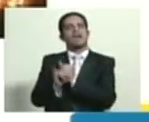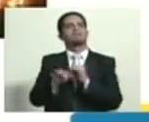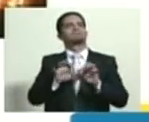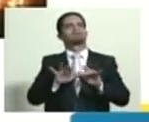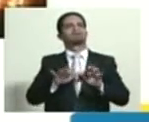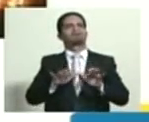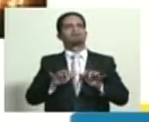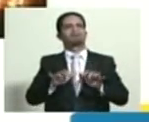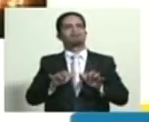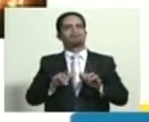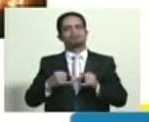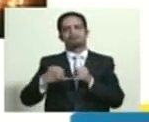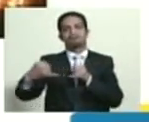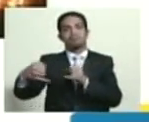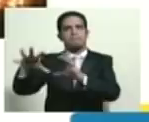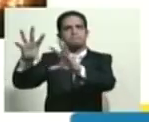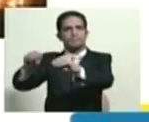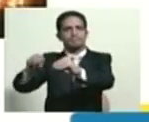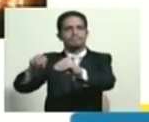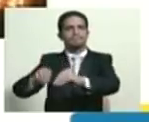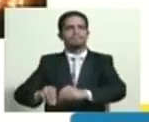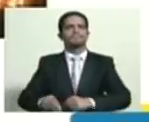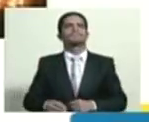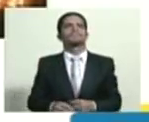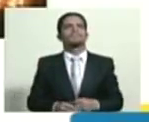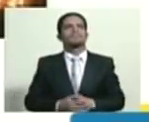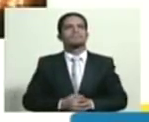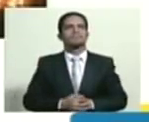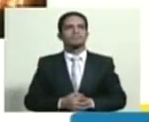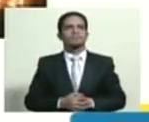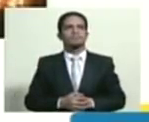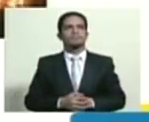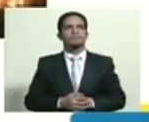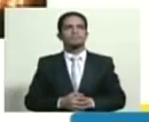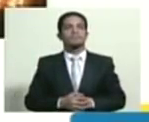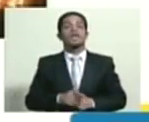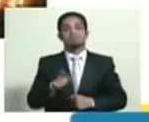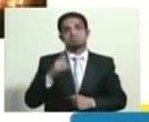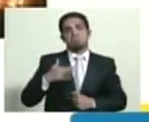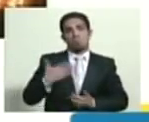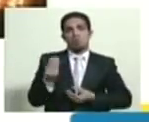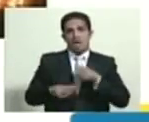en esa oportunidad, electromecánicos. Y lo lograron.